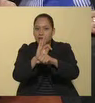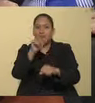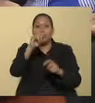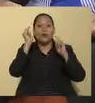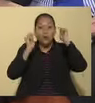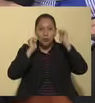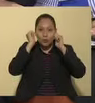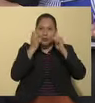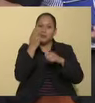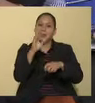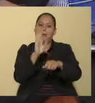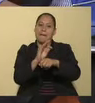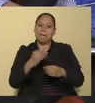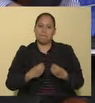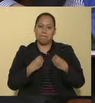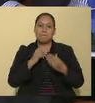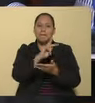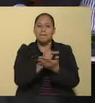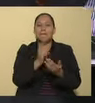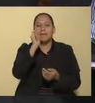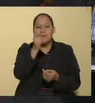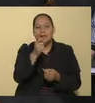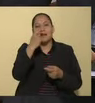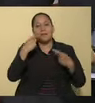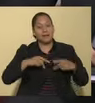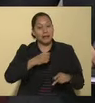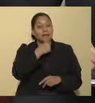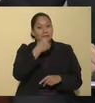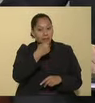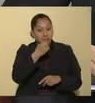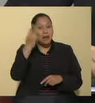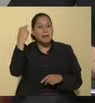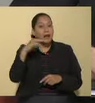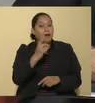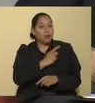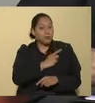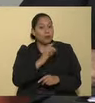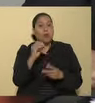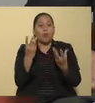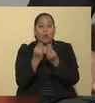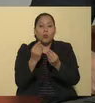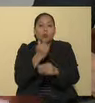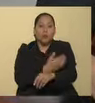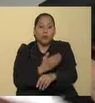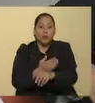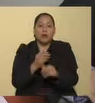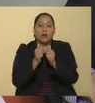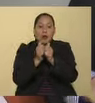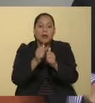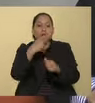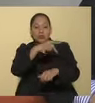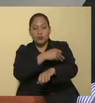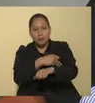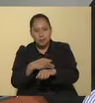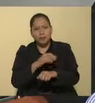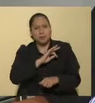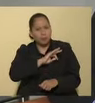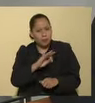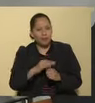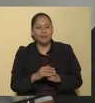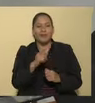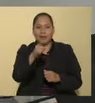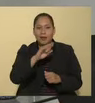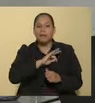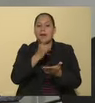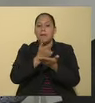es hacer vida. Es un programa que ofrece a los adultos mayores viajar solos o acompañados de su familia. Además, tiene la